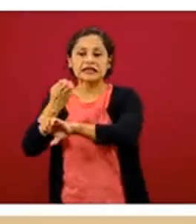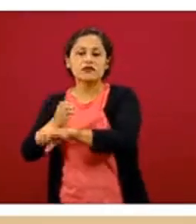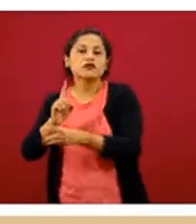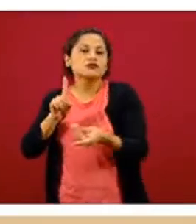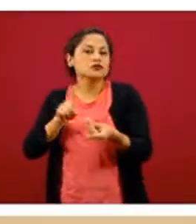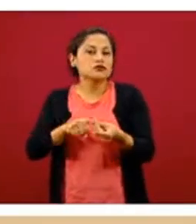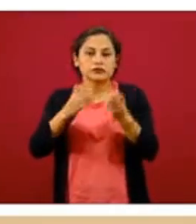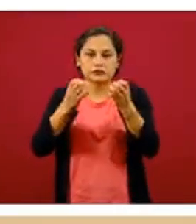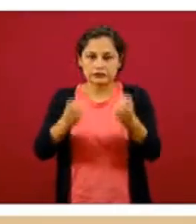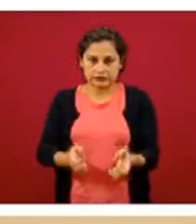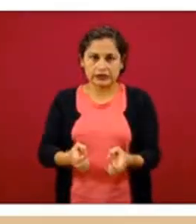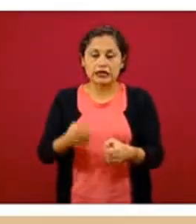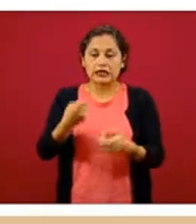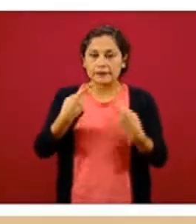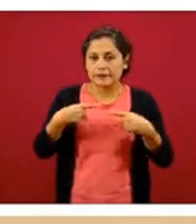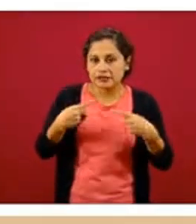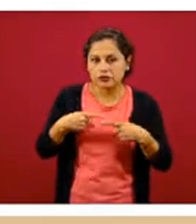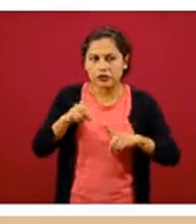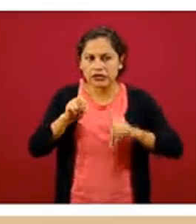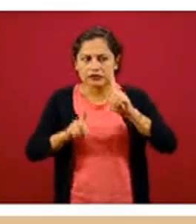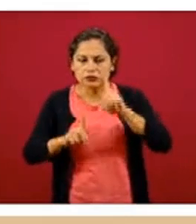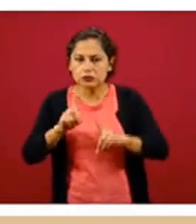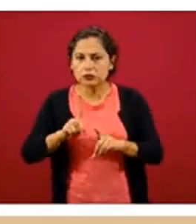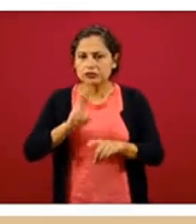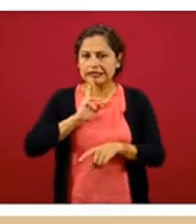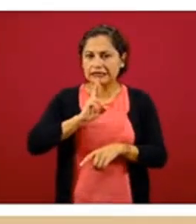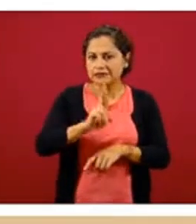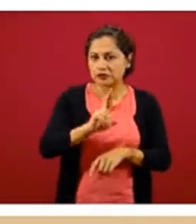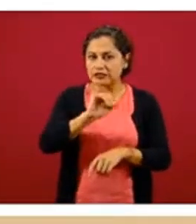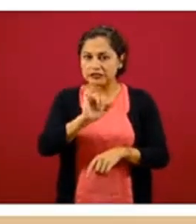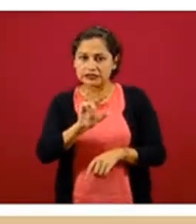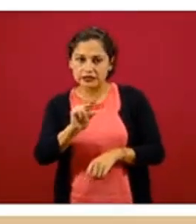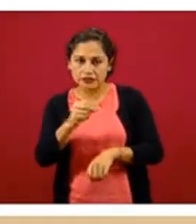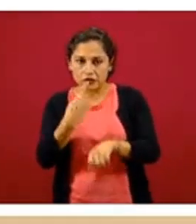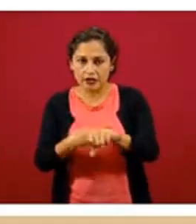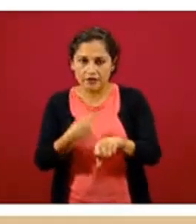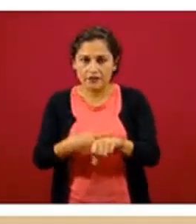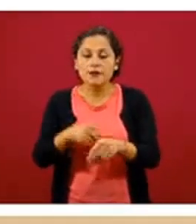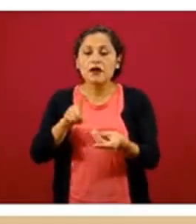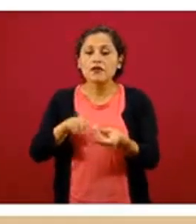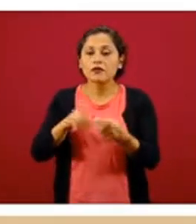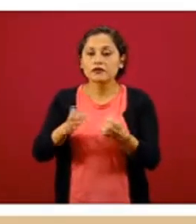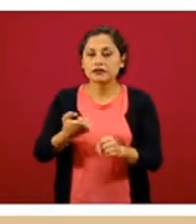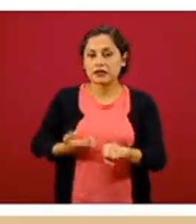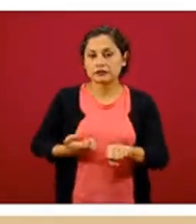casos sospechosos que están todavía esperando un resultado de